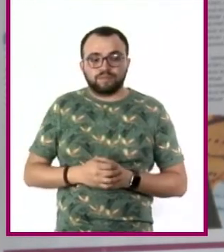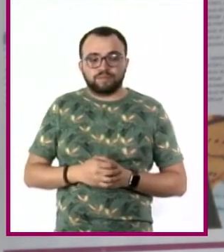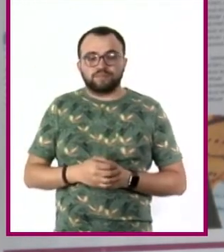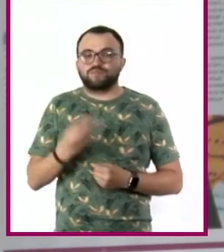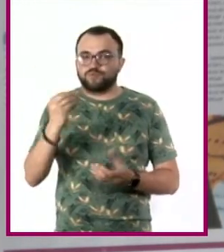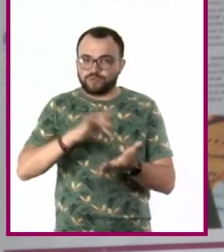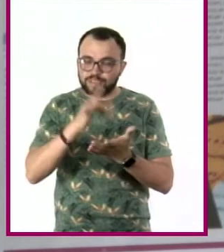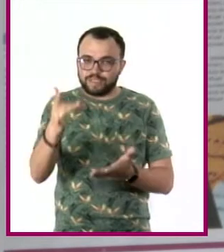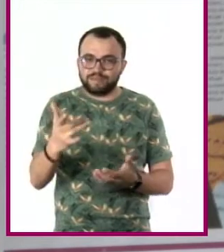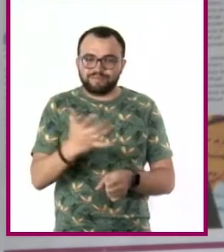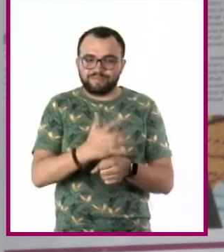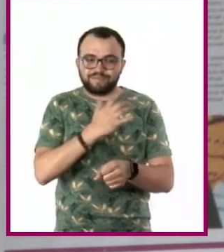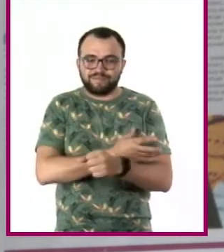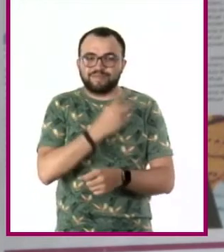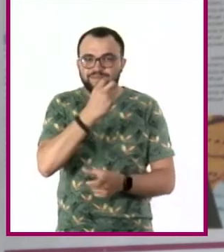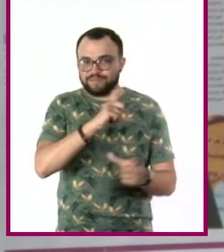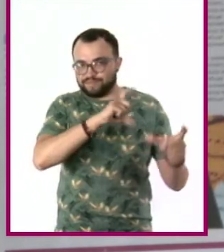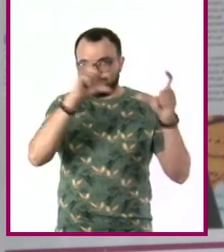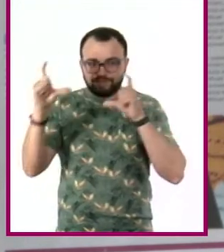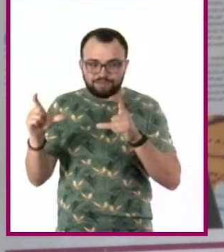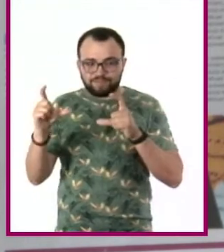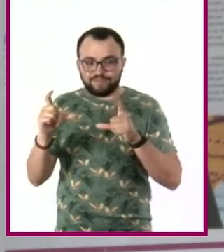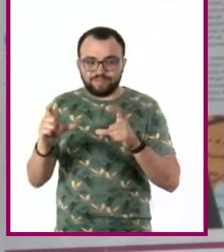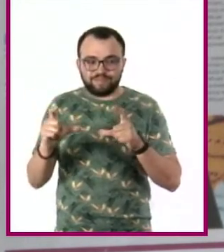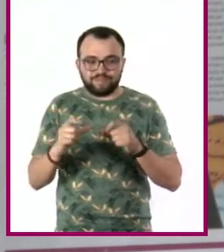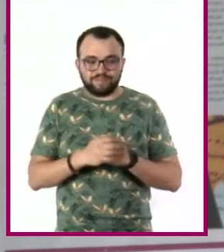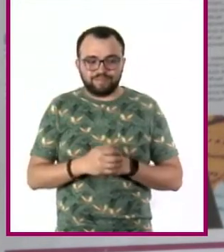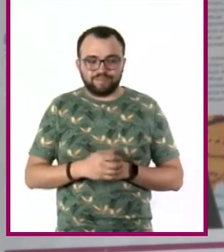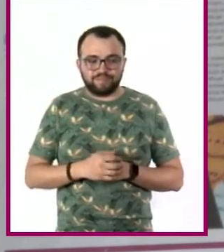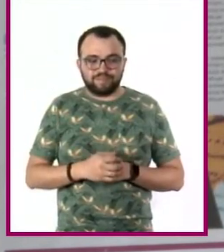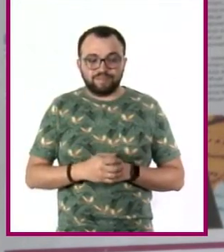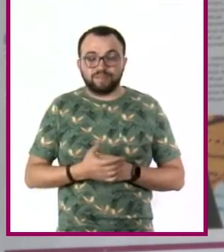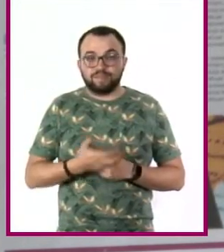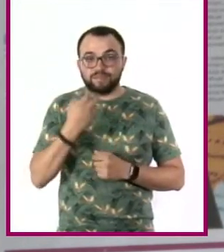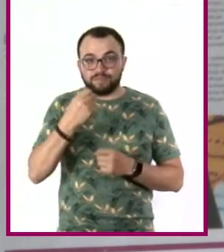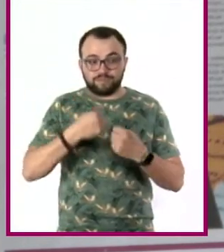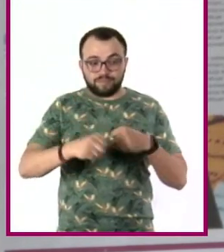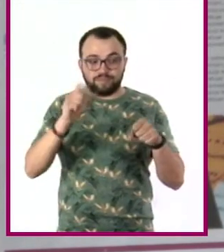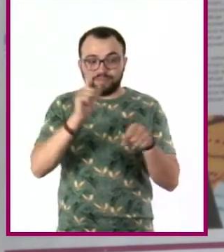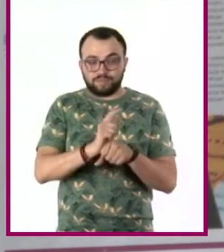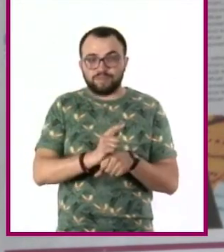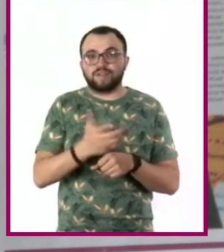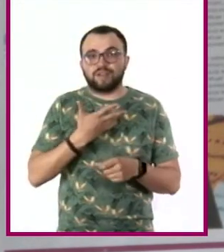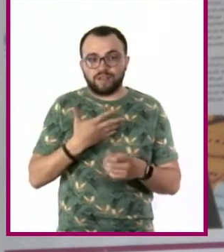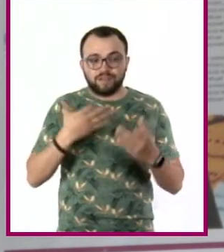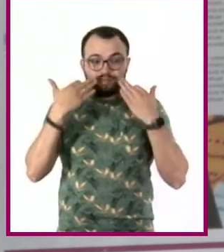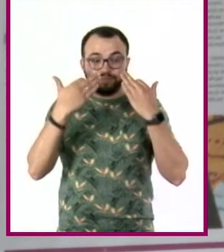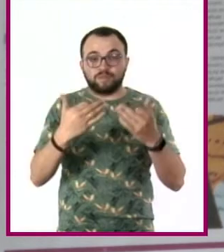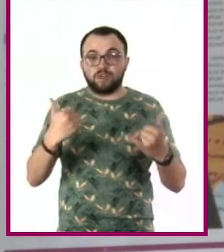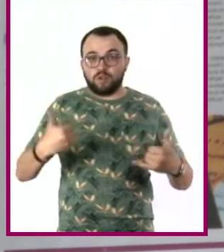Muchas gracias por acompañarnos en esta emisión de Nuestro Tiempo Social, donde la sociedad tiene sentido.